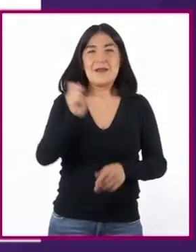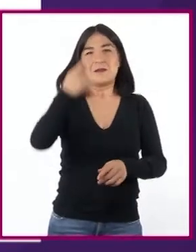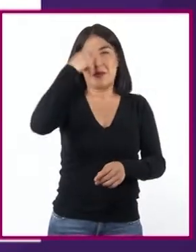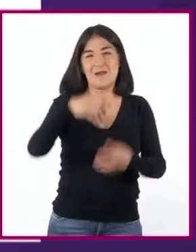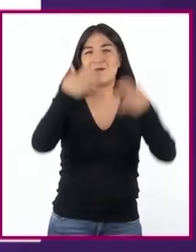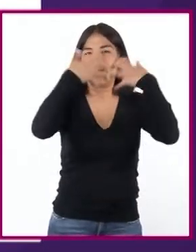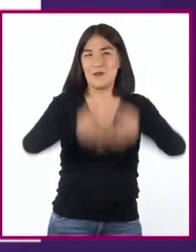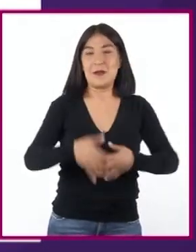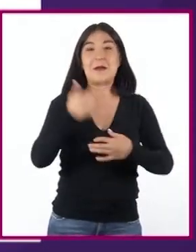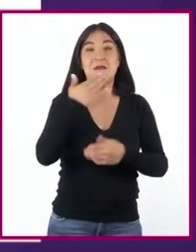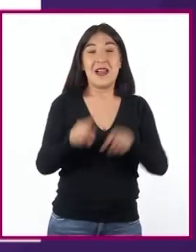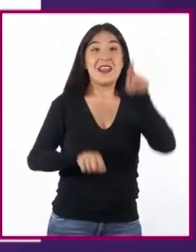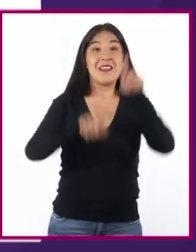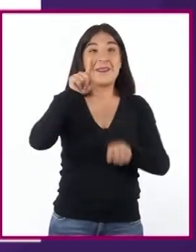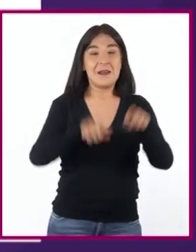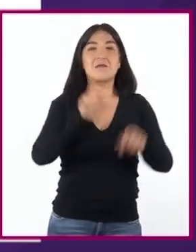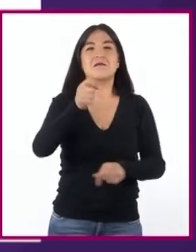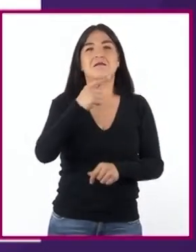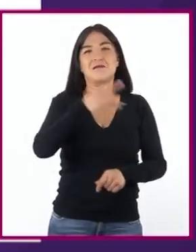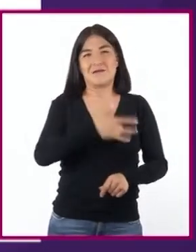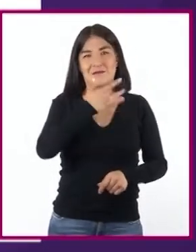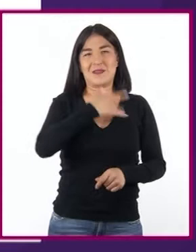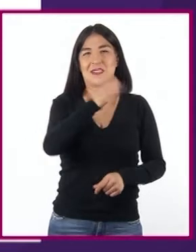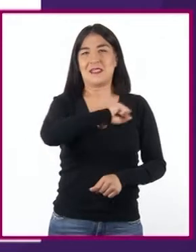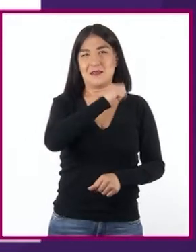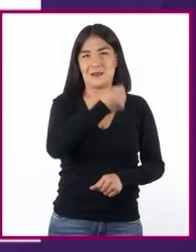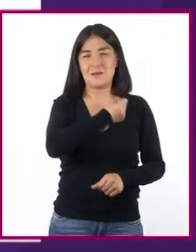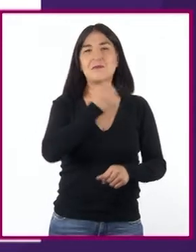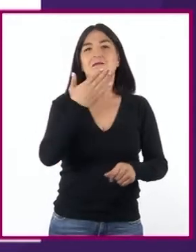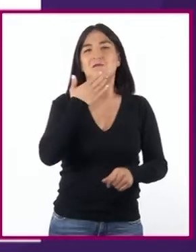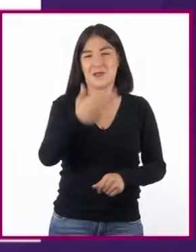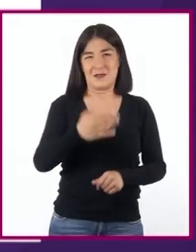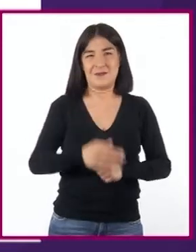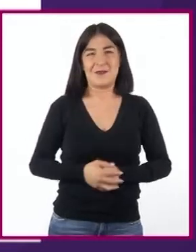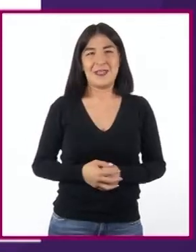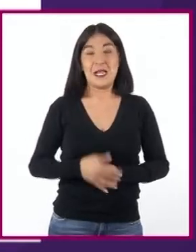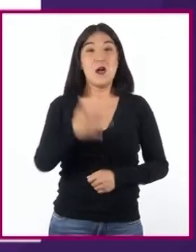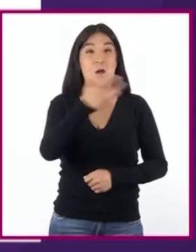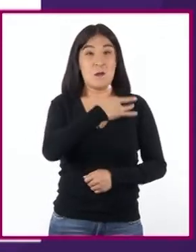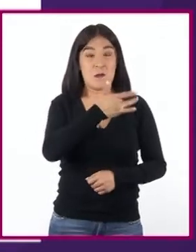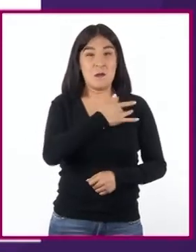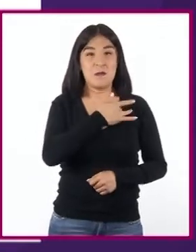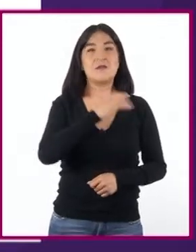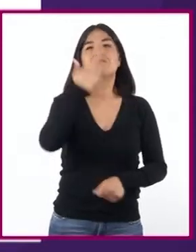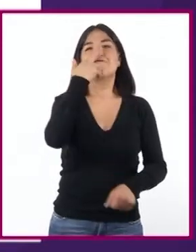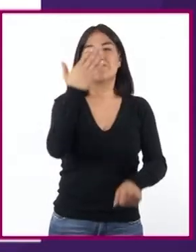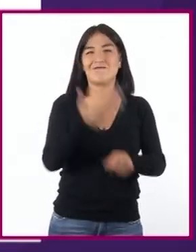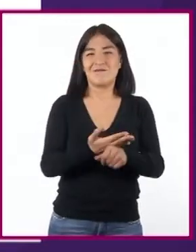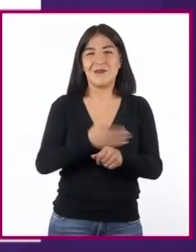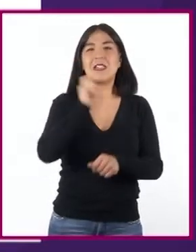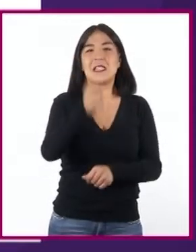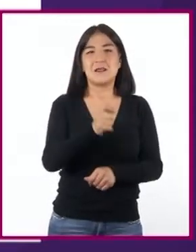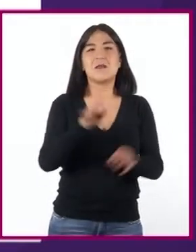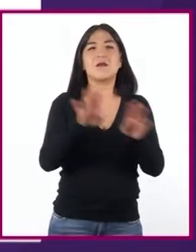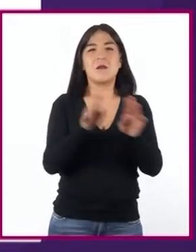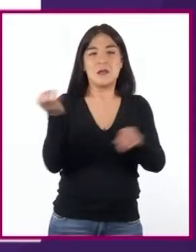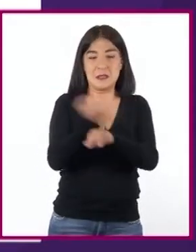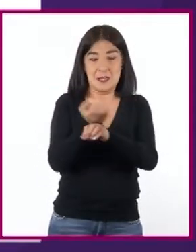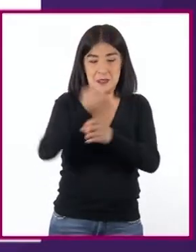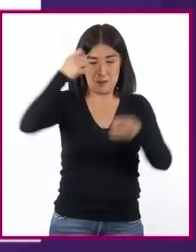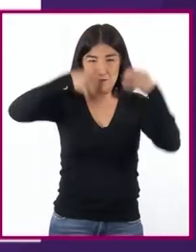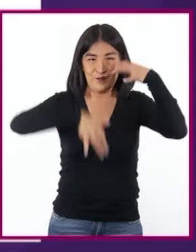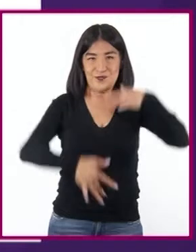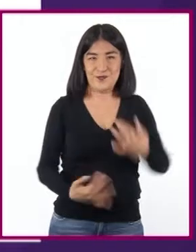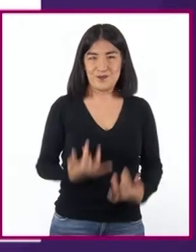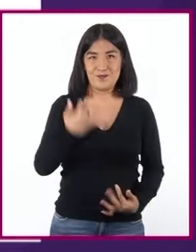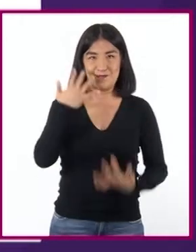funcionamiento depende el tener un buen estado de salud. El corazón es el responsable de hacer circular la sangre por